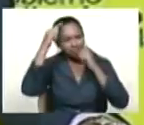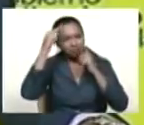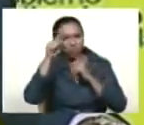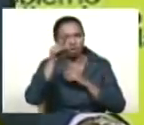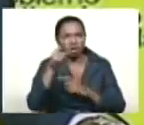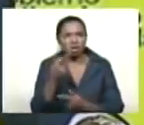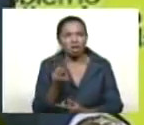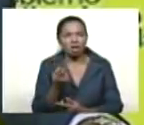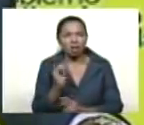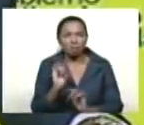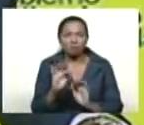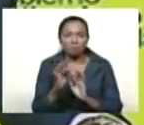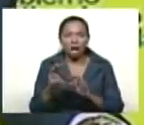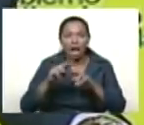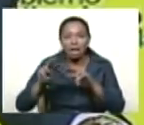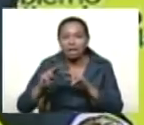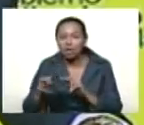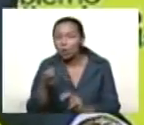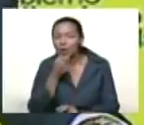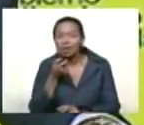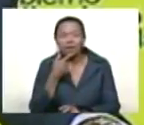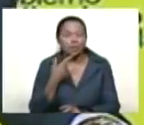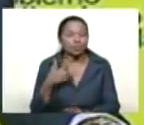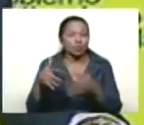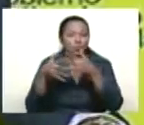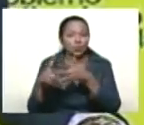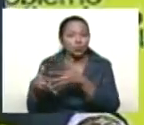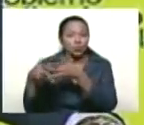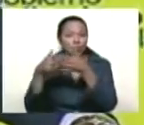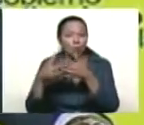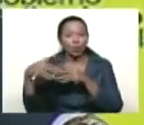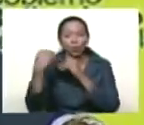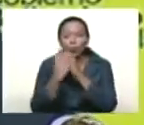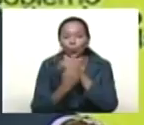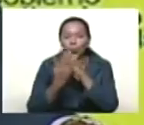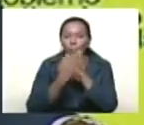fuera el niño bonito del imperialismo,